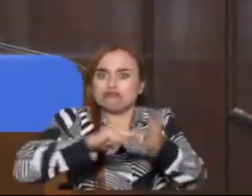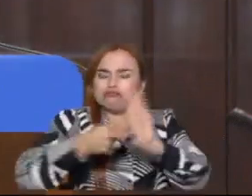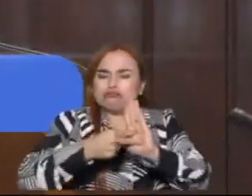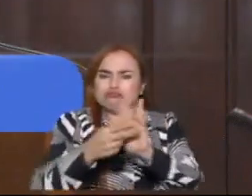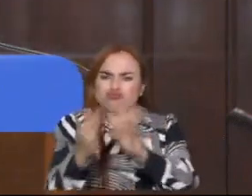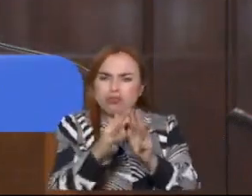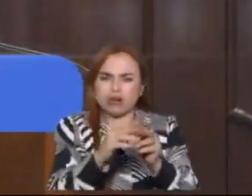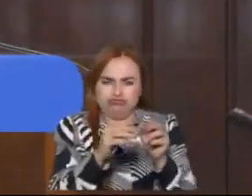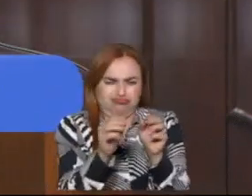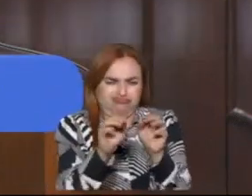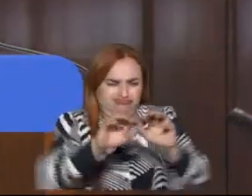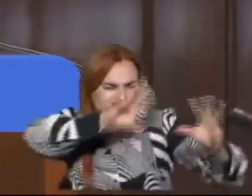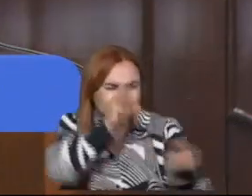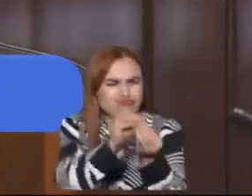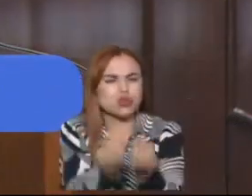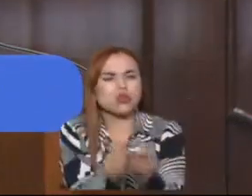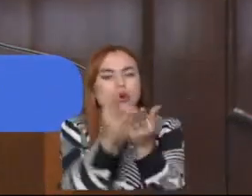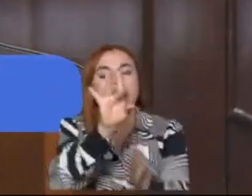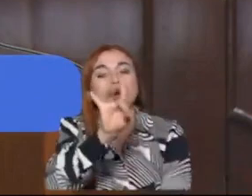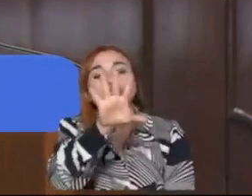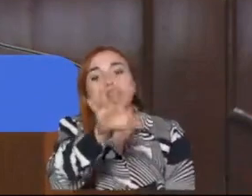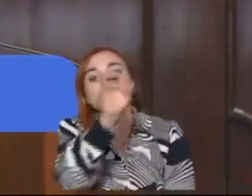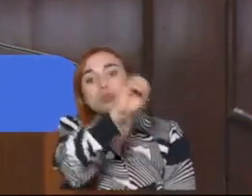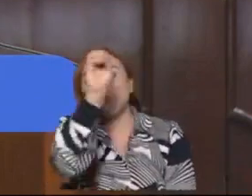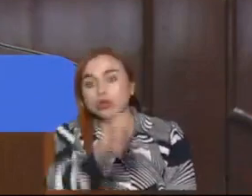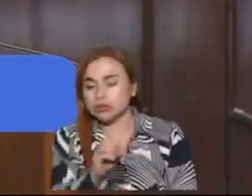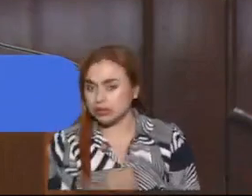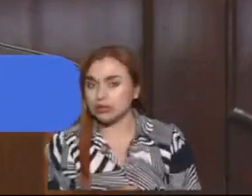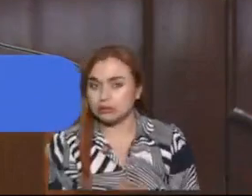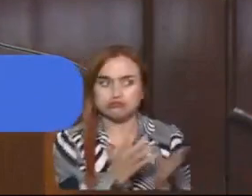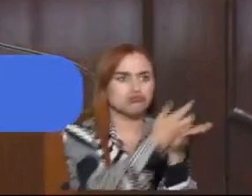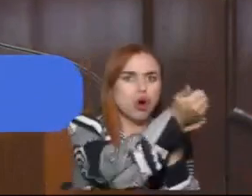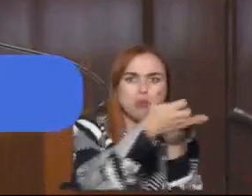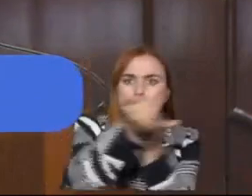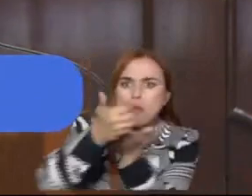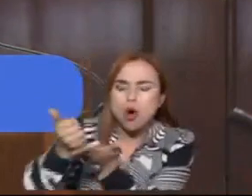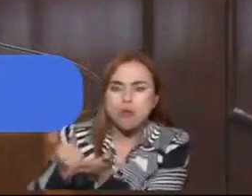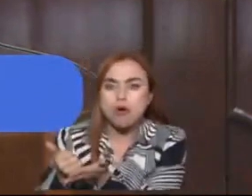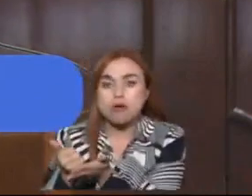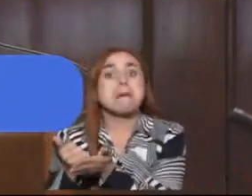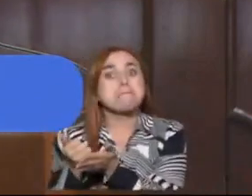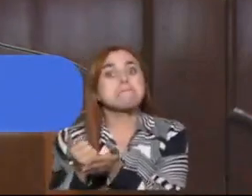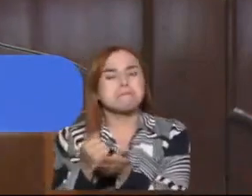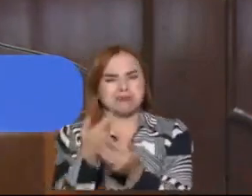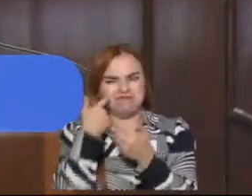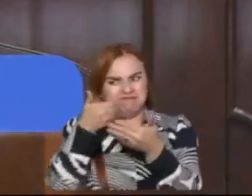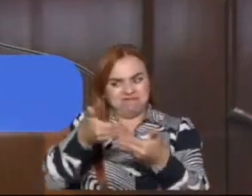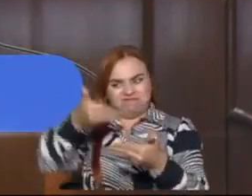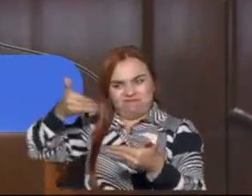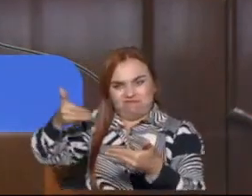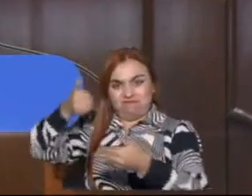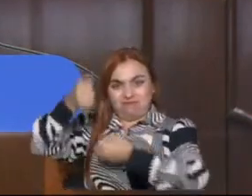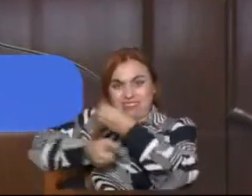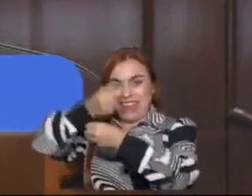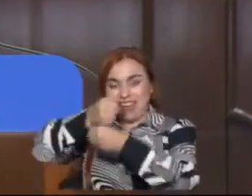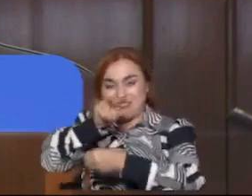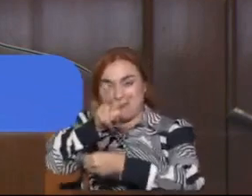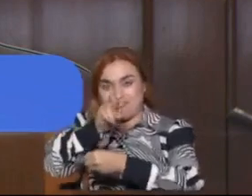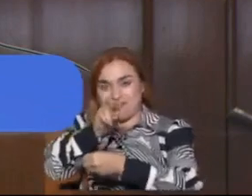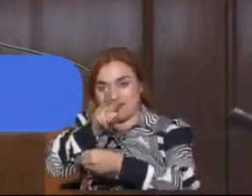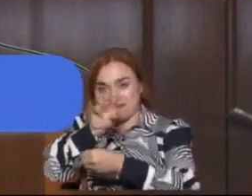públicas. En ese sentido, desde el año 2020 a diciembre del